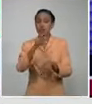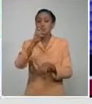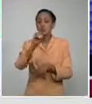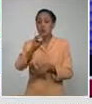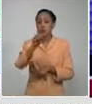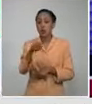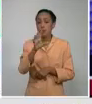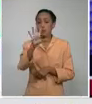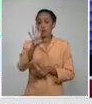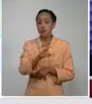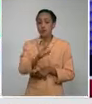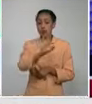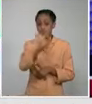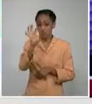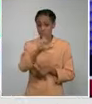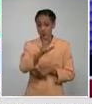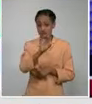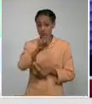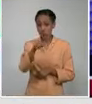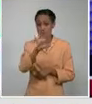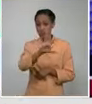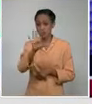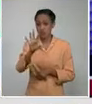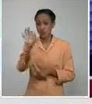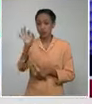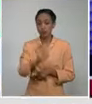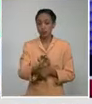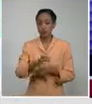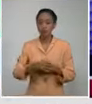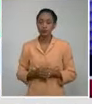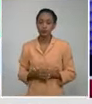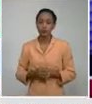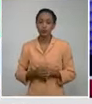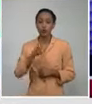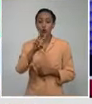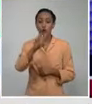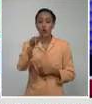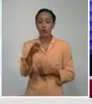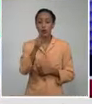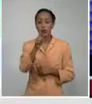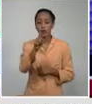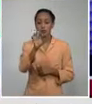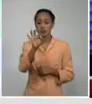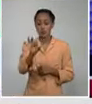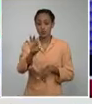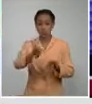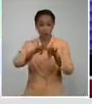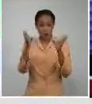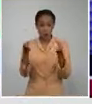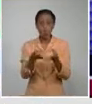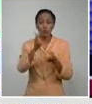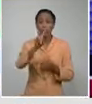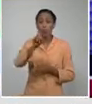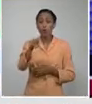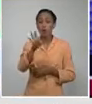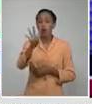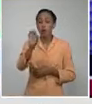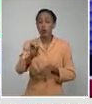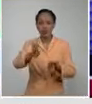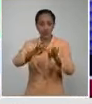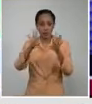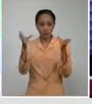0,55% contra 2,18 en el mundo y 2,40 en las Américas, que